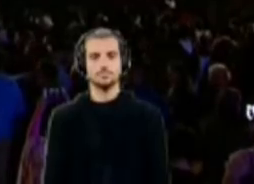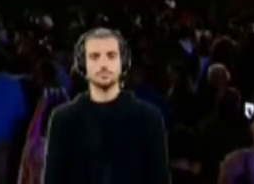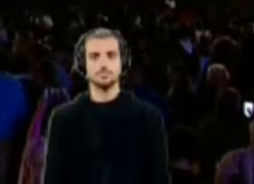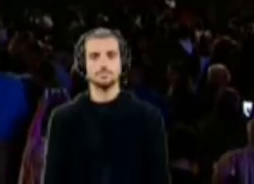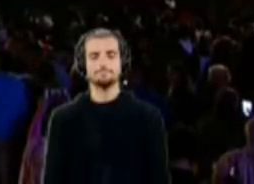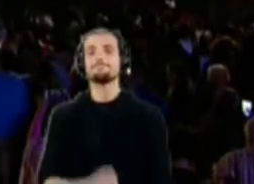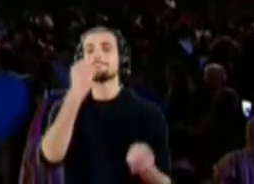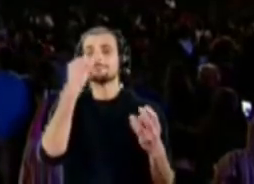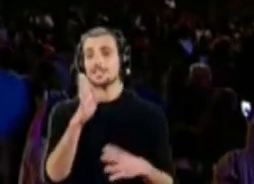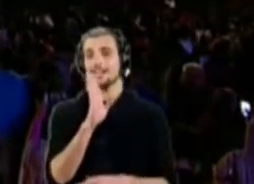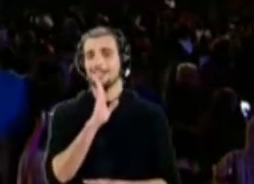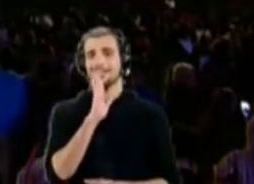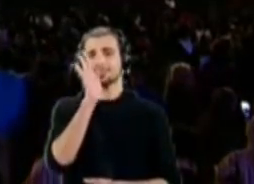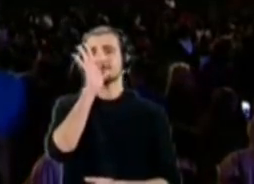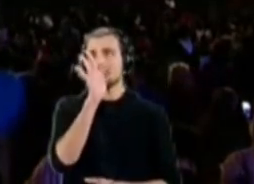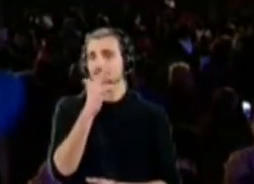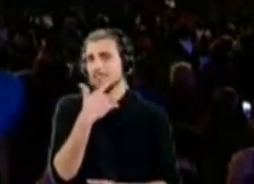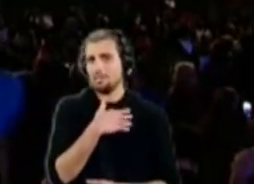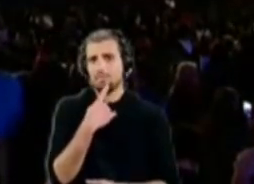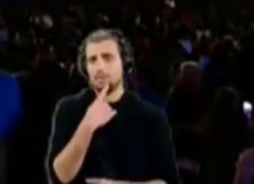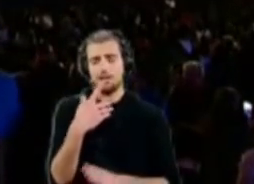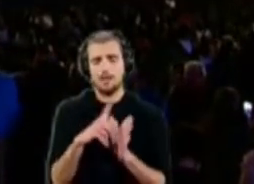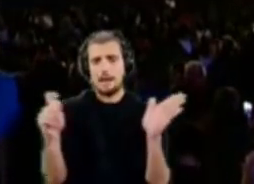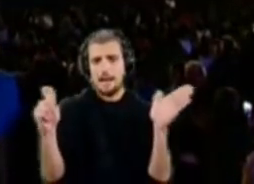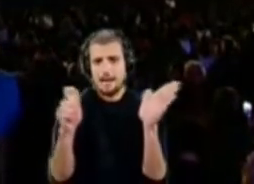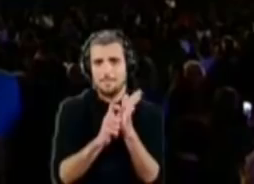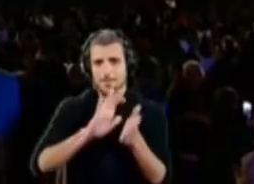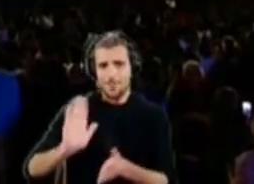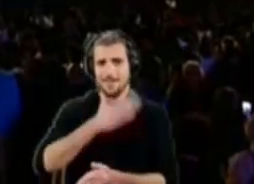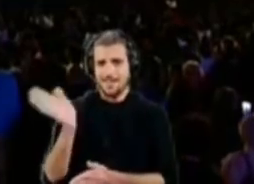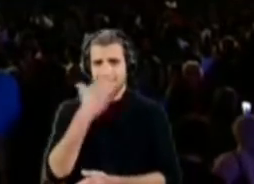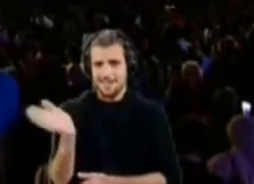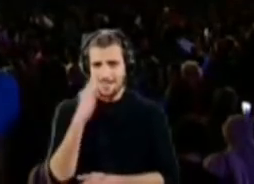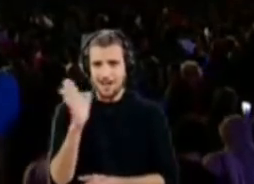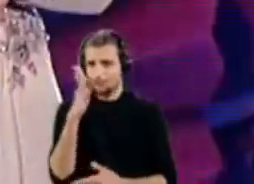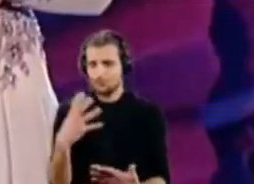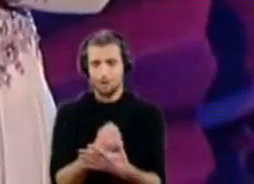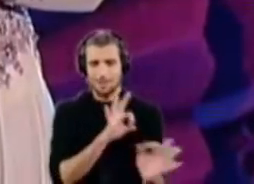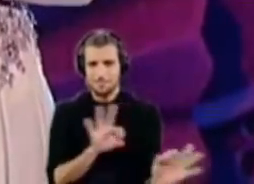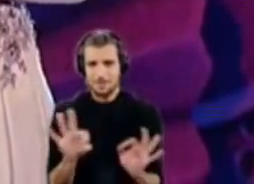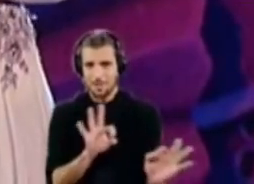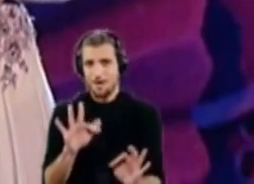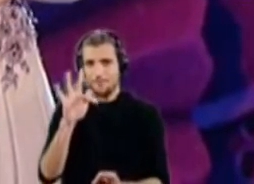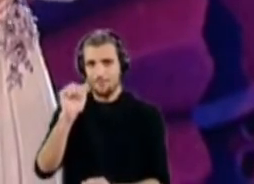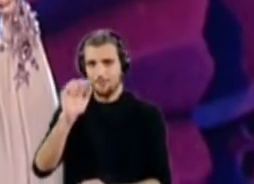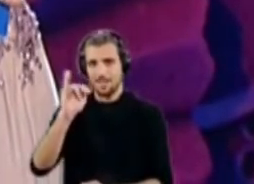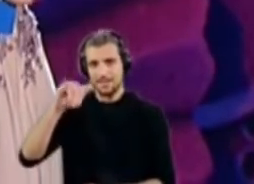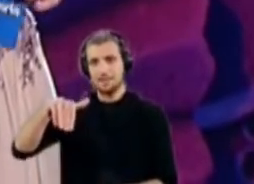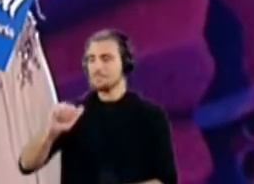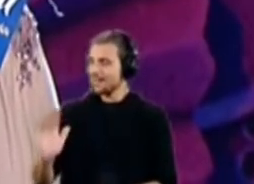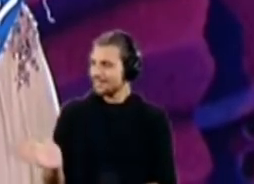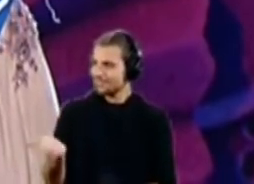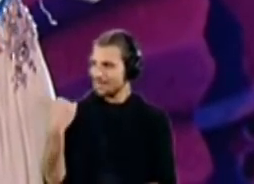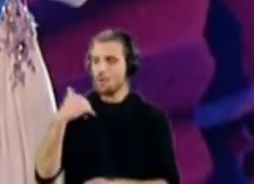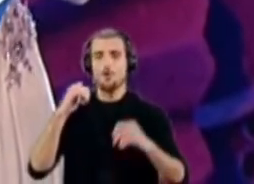Ya estamos de vuelta desde el Parque de Santa Catalina en Las Palmas de Gran Canaria, convocados por el maquillaje corporal y sobre el escenario, ahí le tienen a Paco